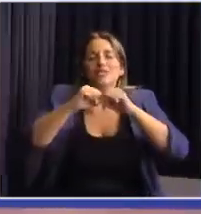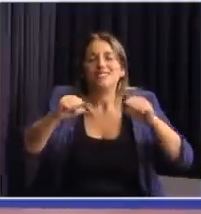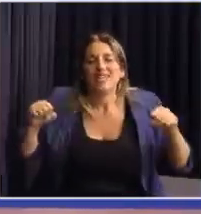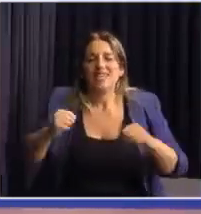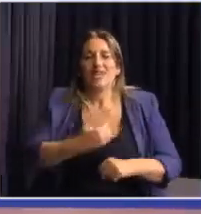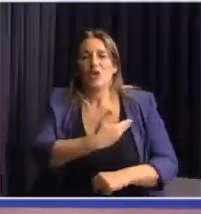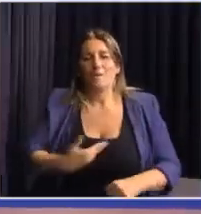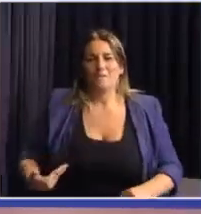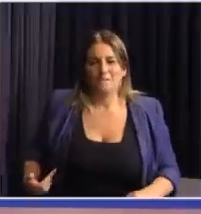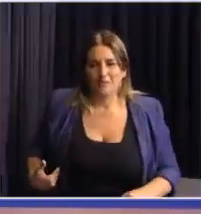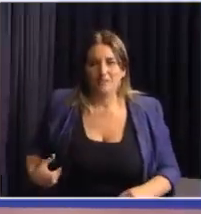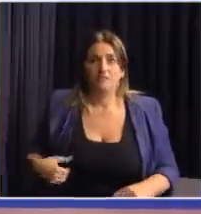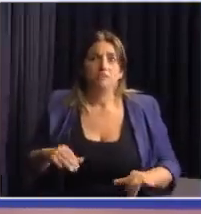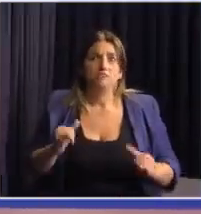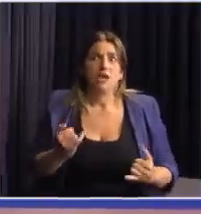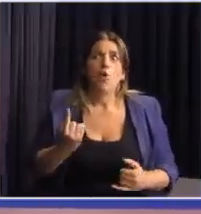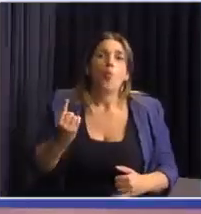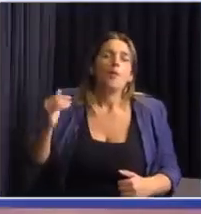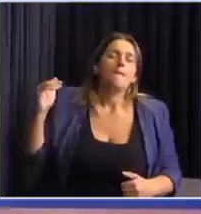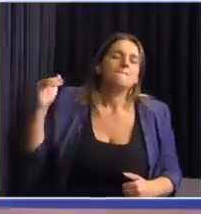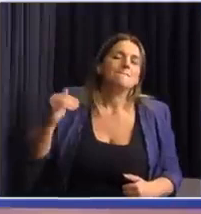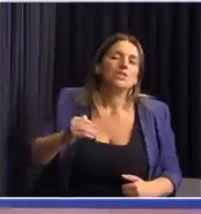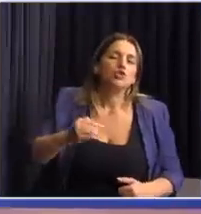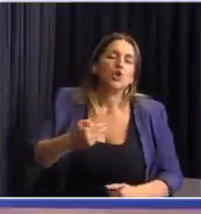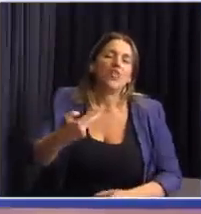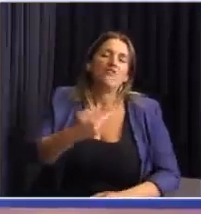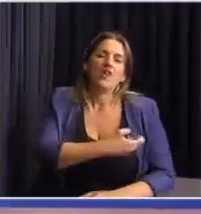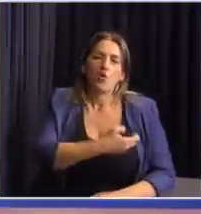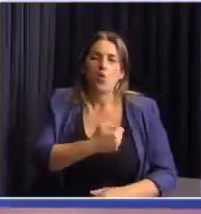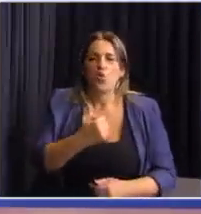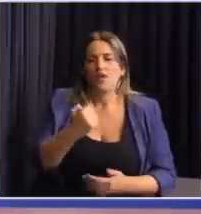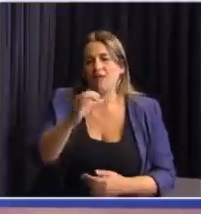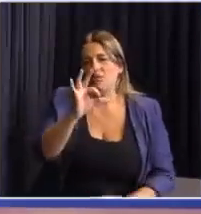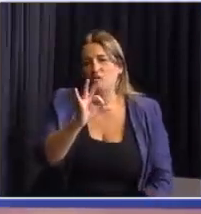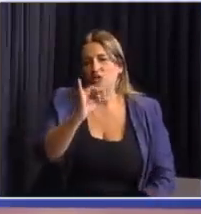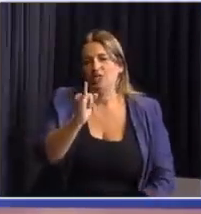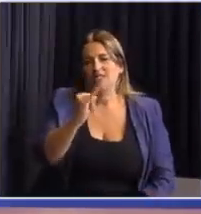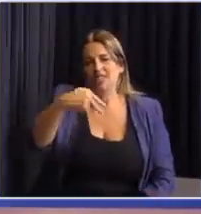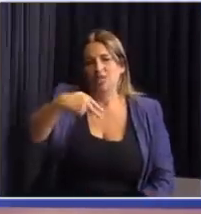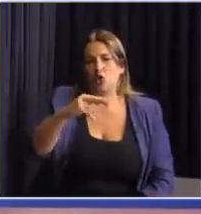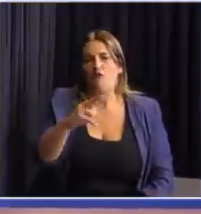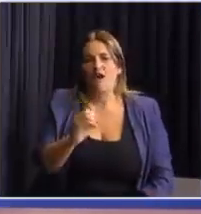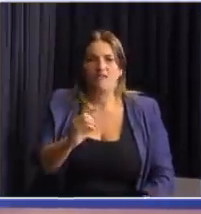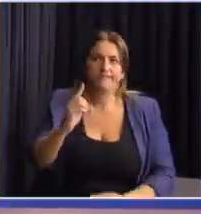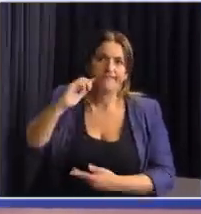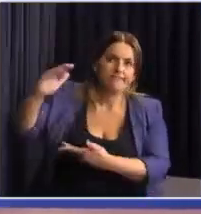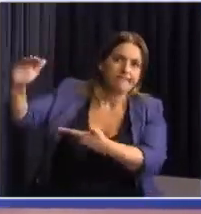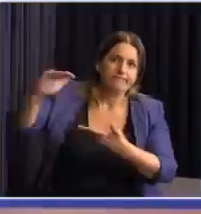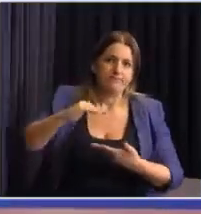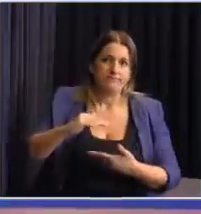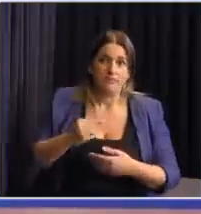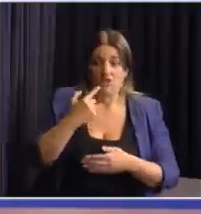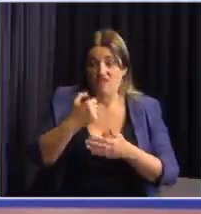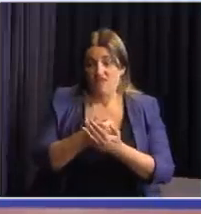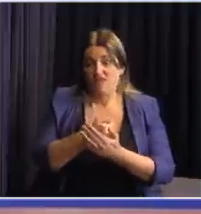la Presidencia de la llegada de 1 millón de dosis de Sinovac, vamos sobre el fin de la semana que viene